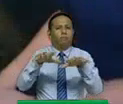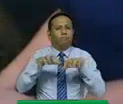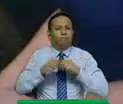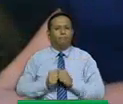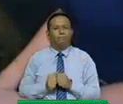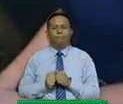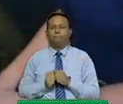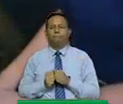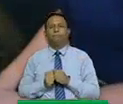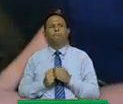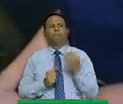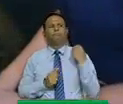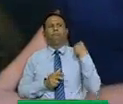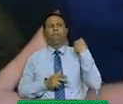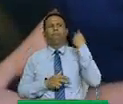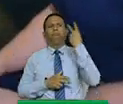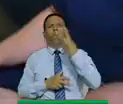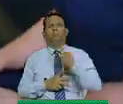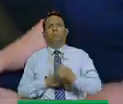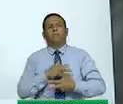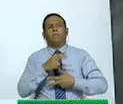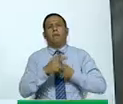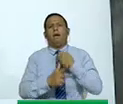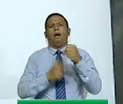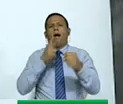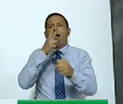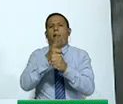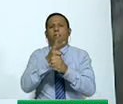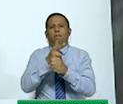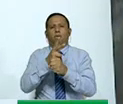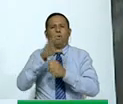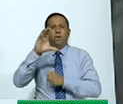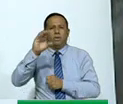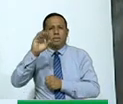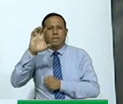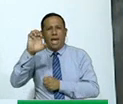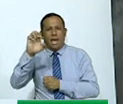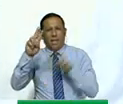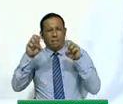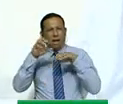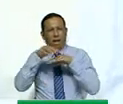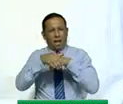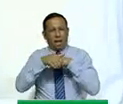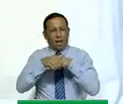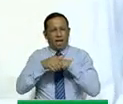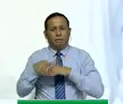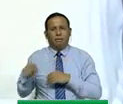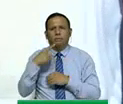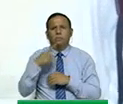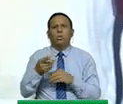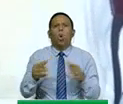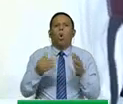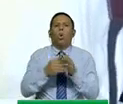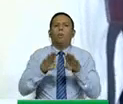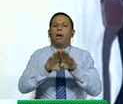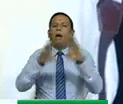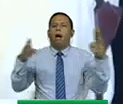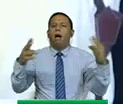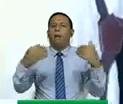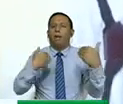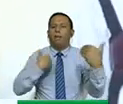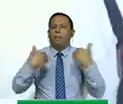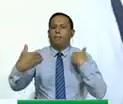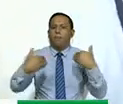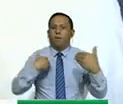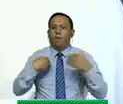Luego de 3 años, el Centro Ecuatoriano Norteamericano retoma su ciclo de microteatro en inglés, The Scene, como se denomina